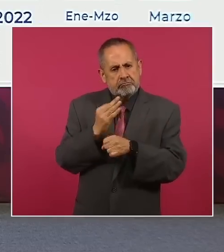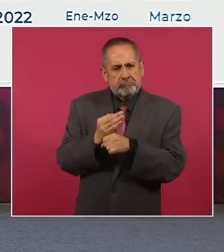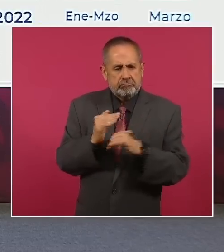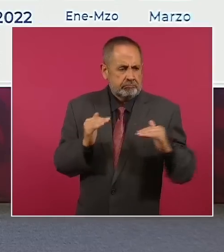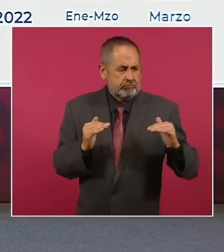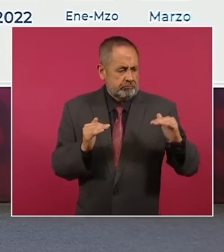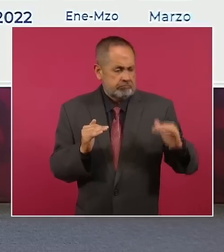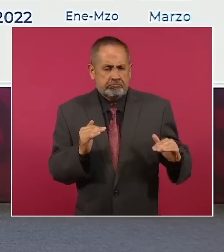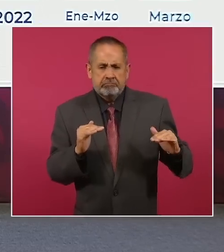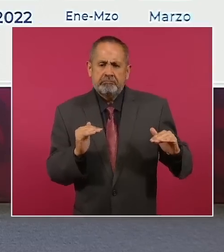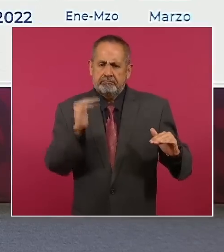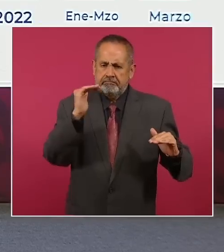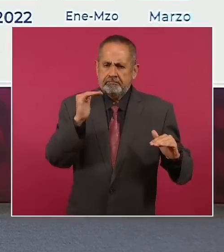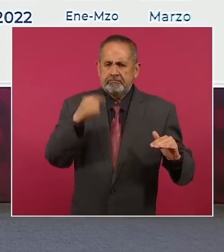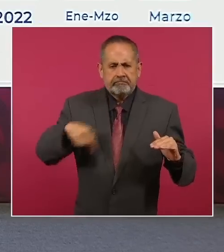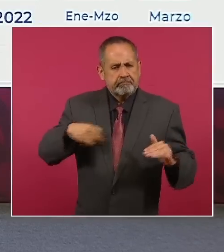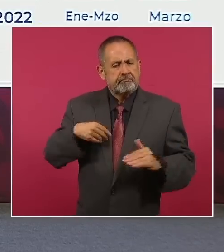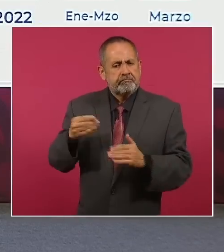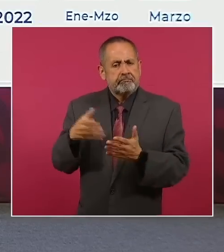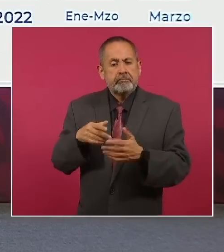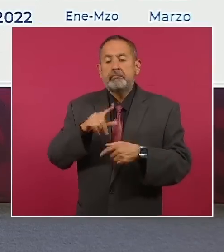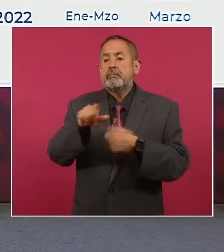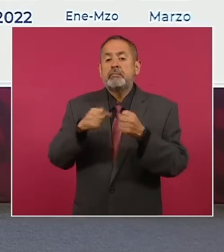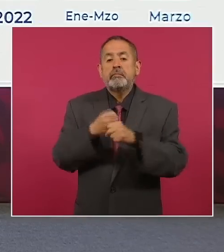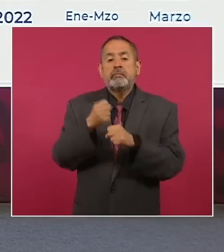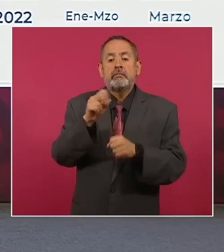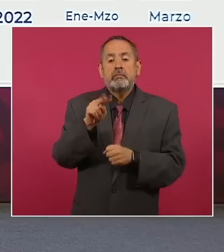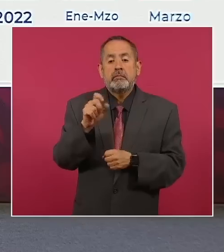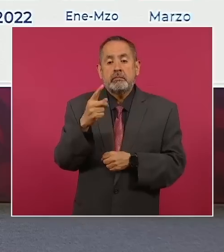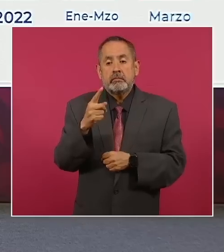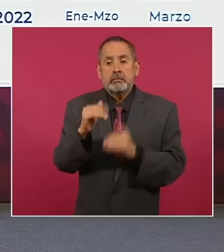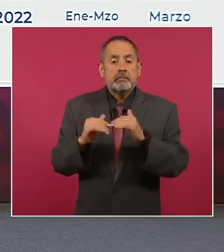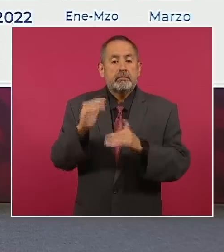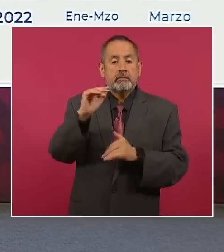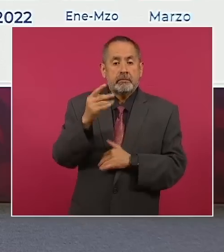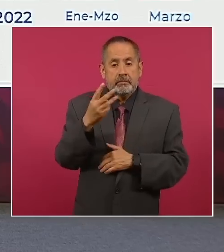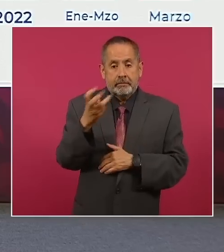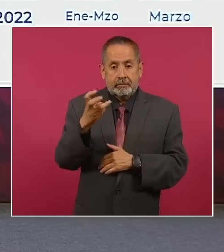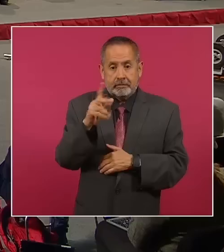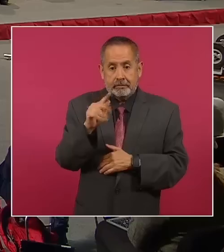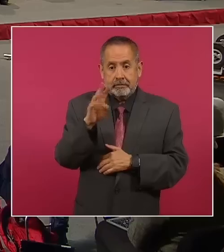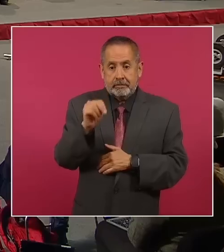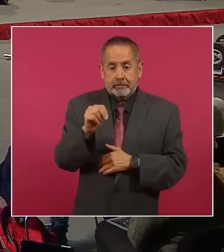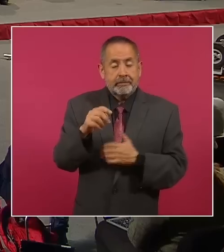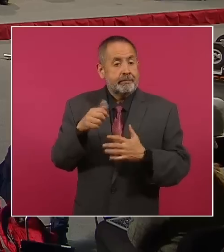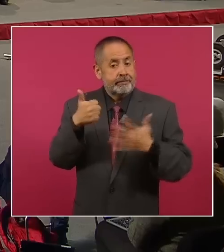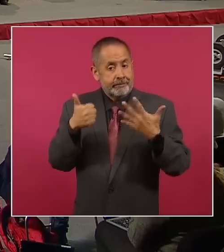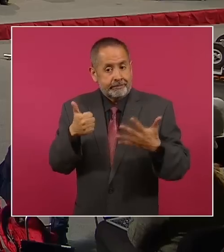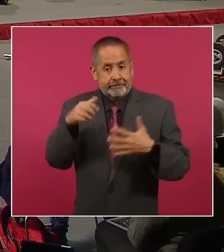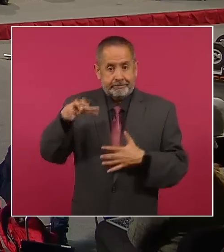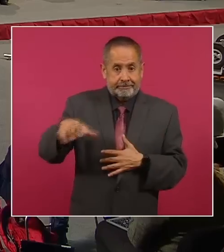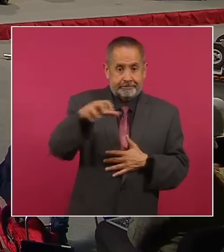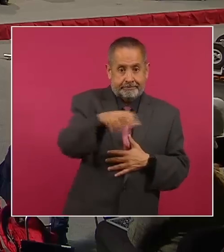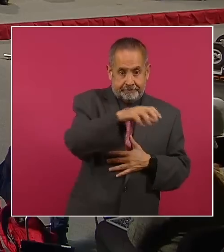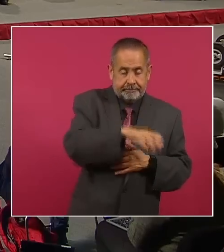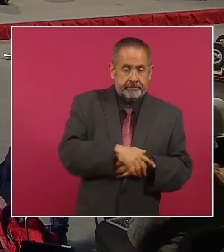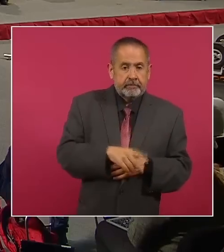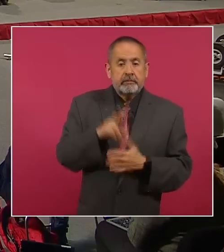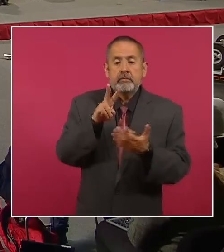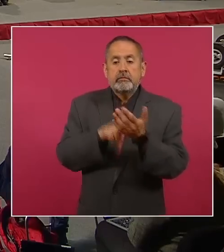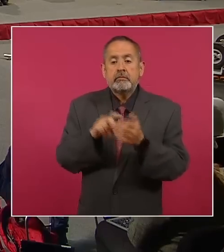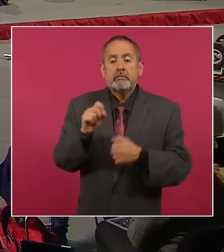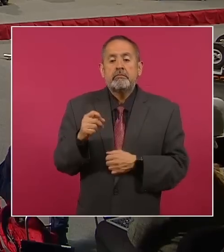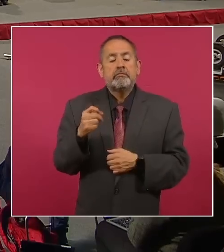la que recibimos, pero en el 21 ya estamos en 379 en las 6 refinerías. En el